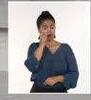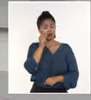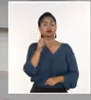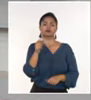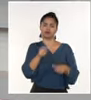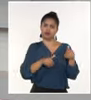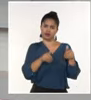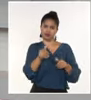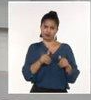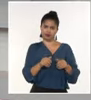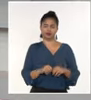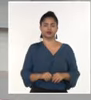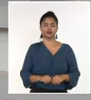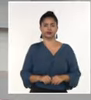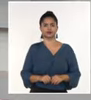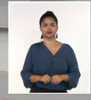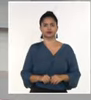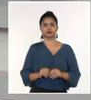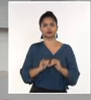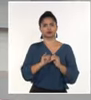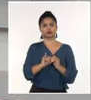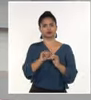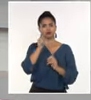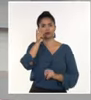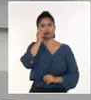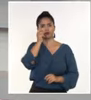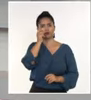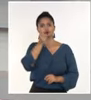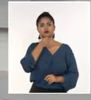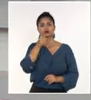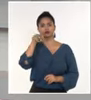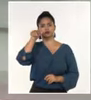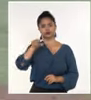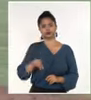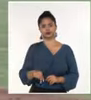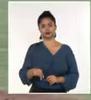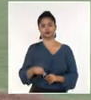Ryoji Kuribayashi. El colega Embaré Miguel Elba Valdés tiene más detalles.